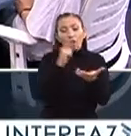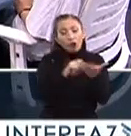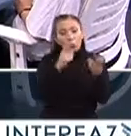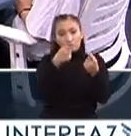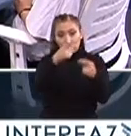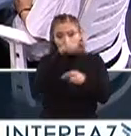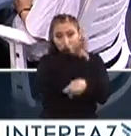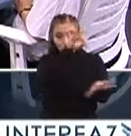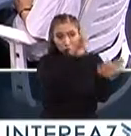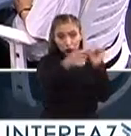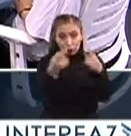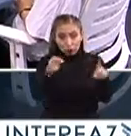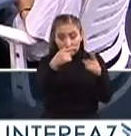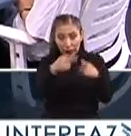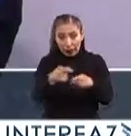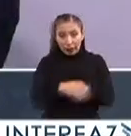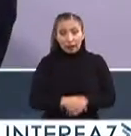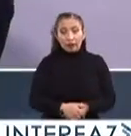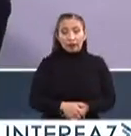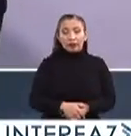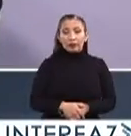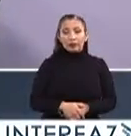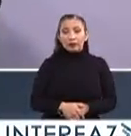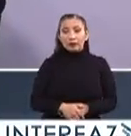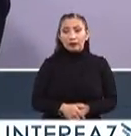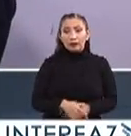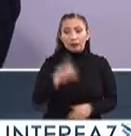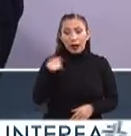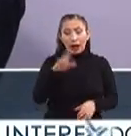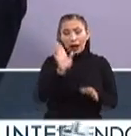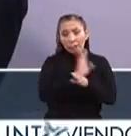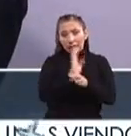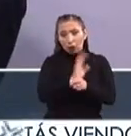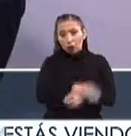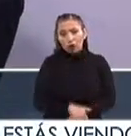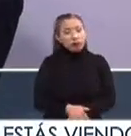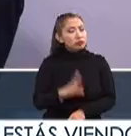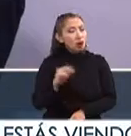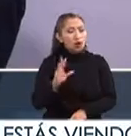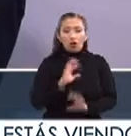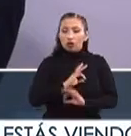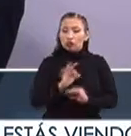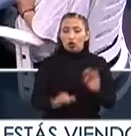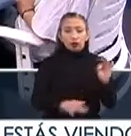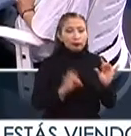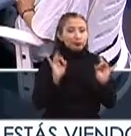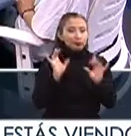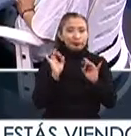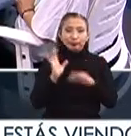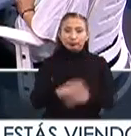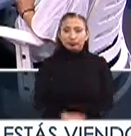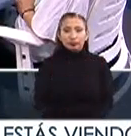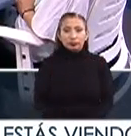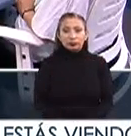¿Tú seleccionaste las letras y se fueron definiendo a lo largo del documental? No, fue la directora. Lo que pasa es que